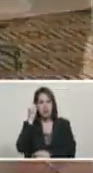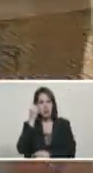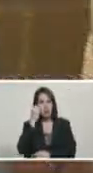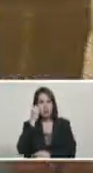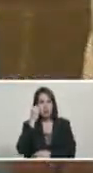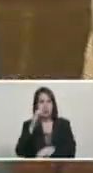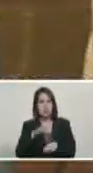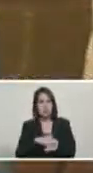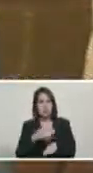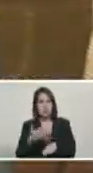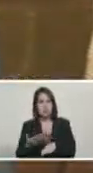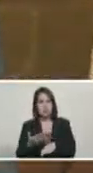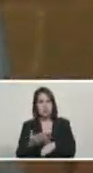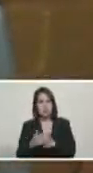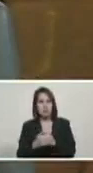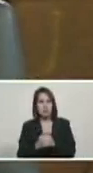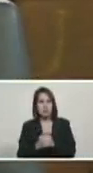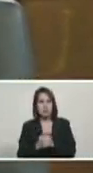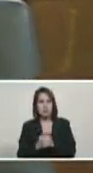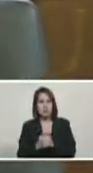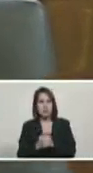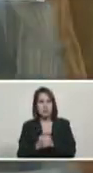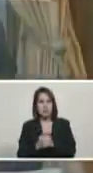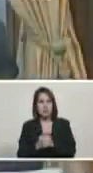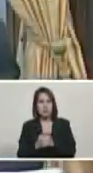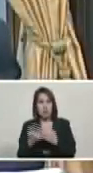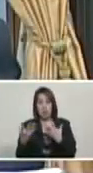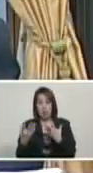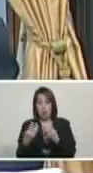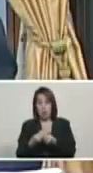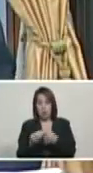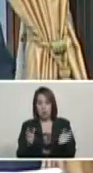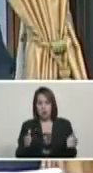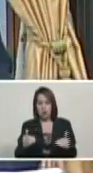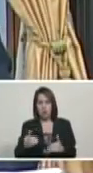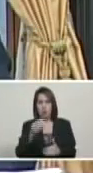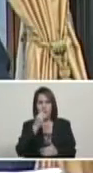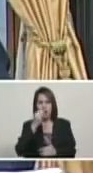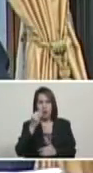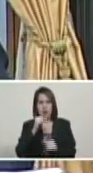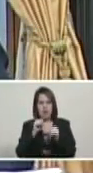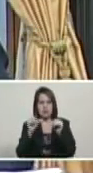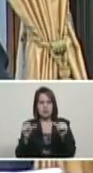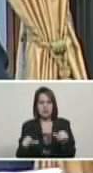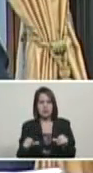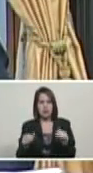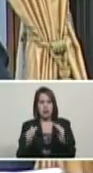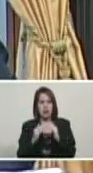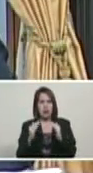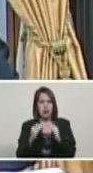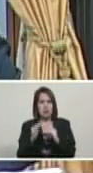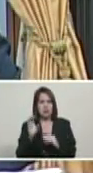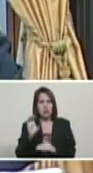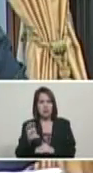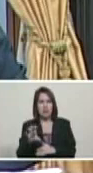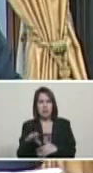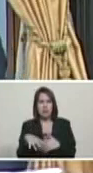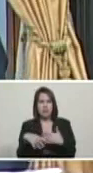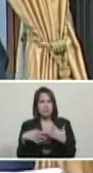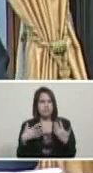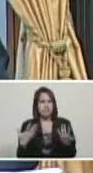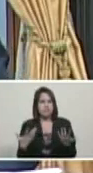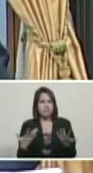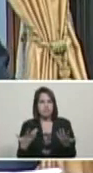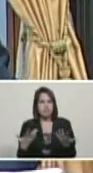porque al lado de los CLAP, el sistema de Hogares de la Patria es